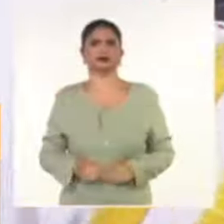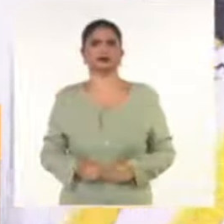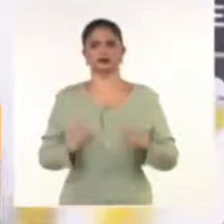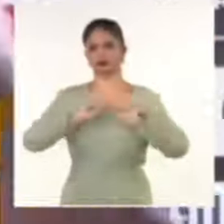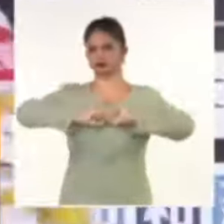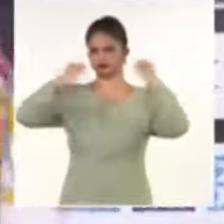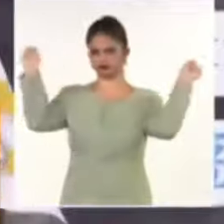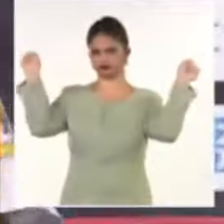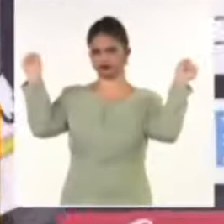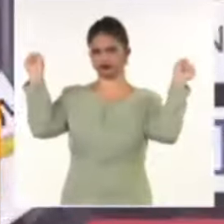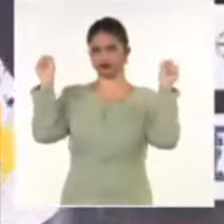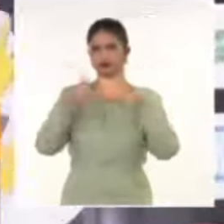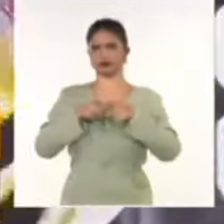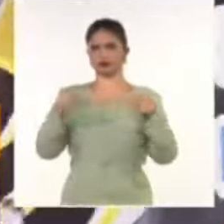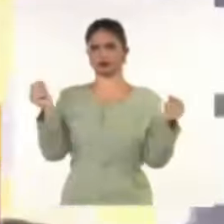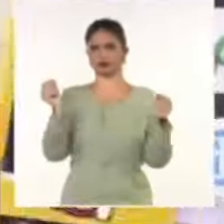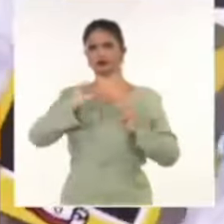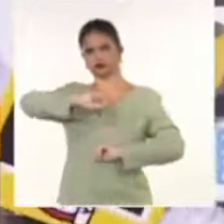¡Saito!